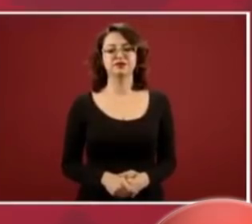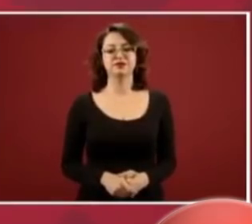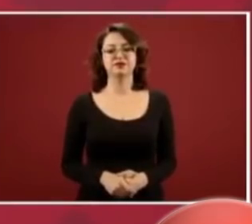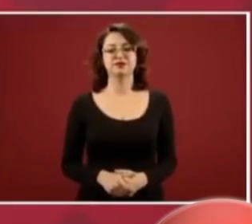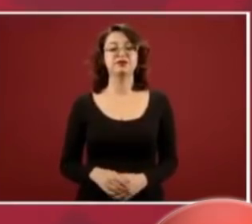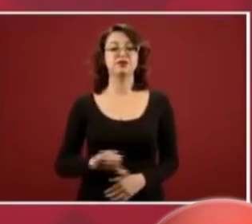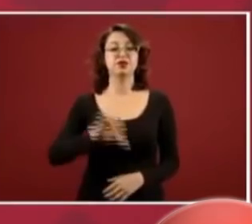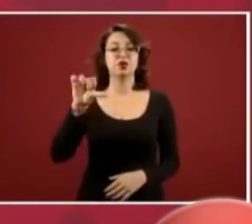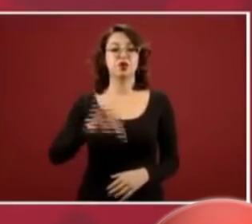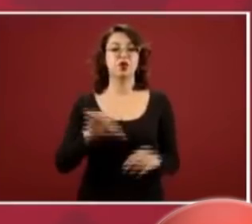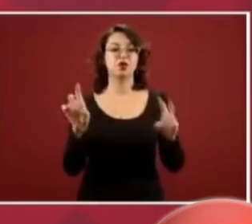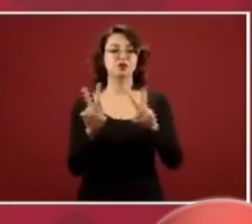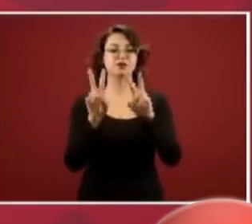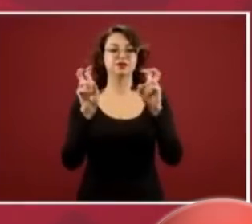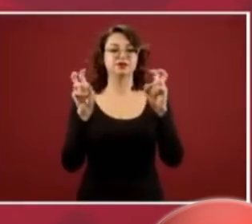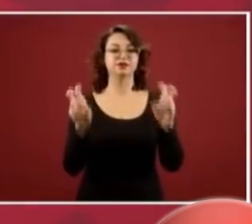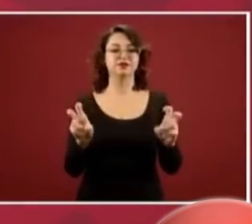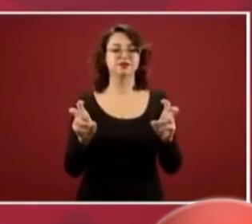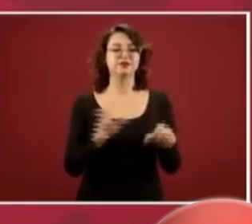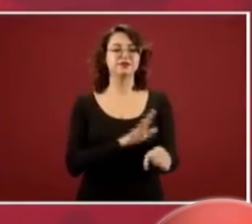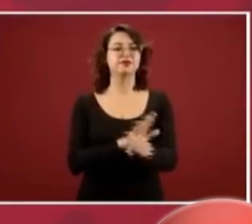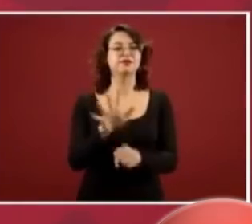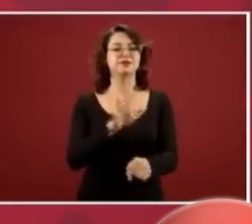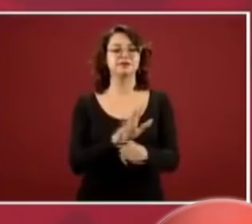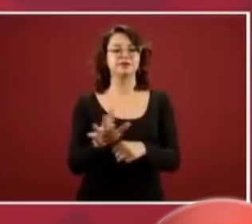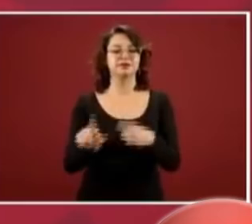algunos temas. Primero,